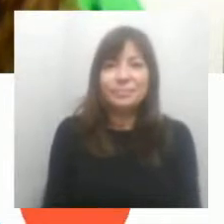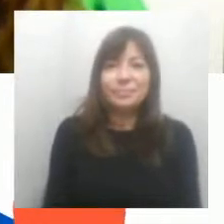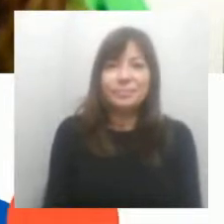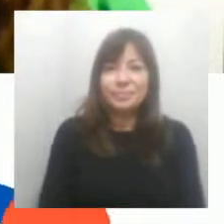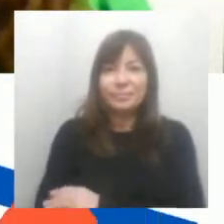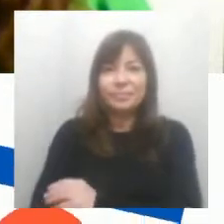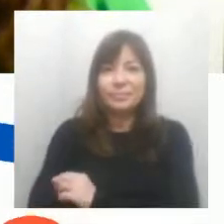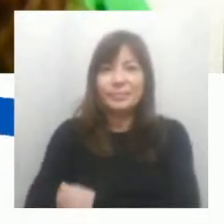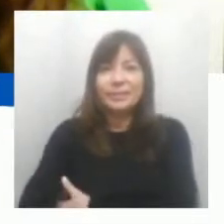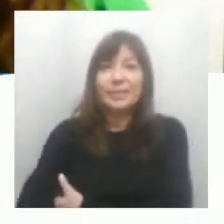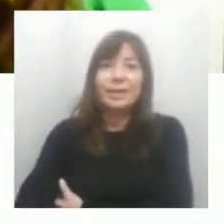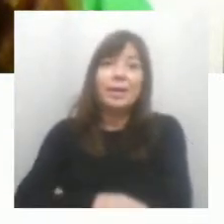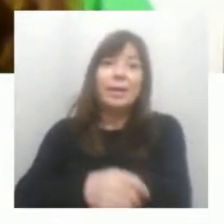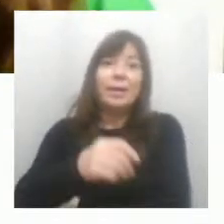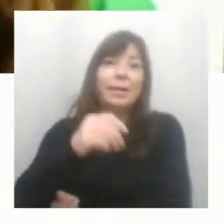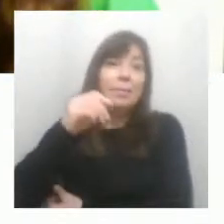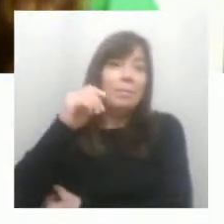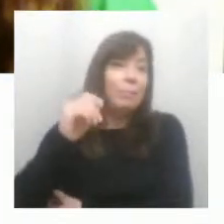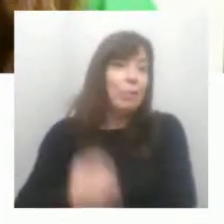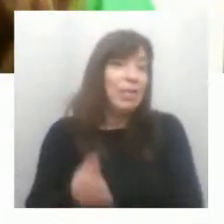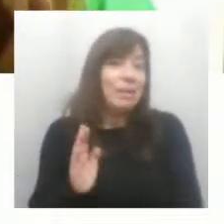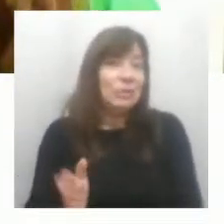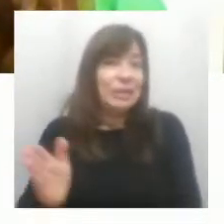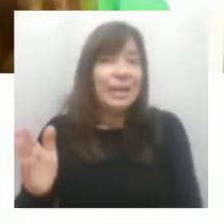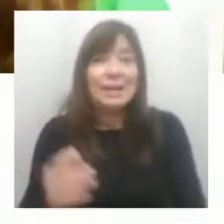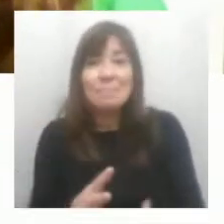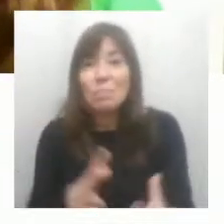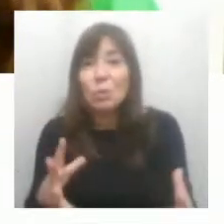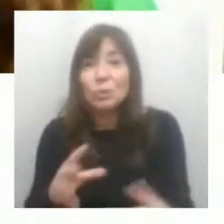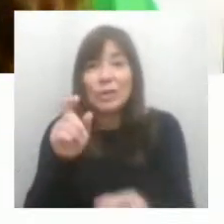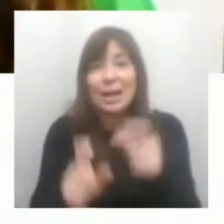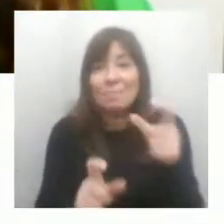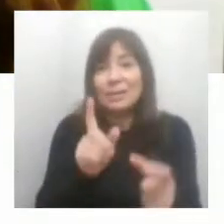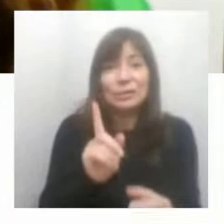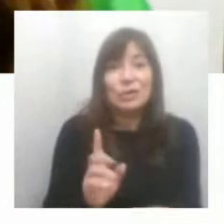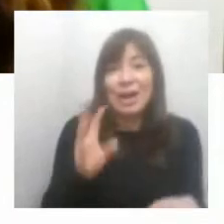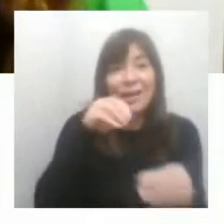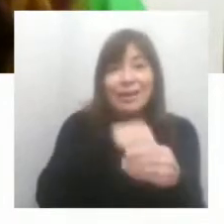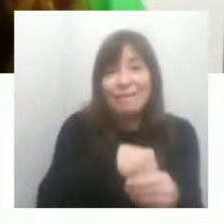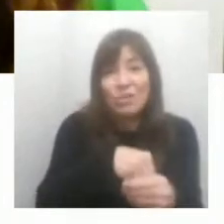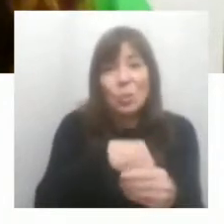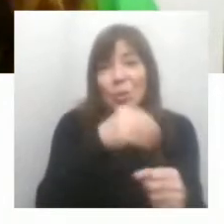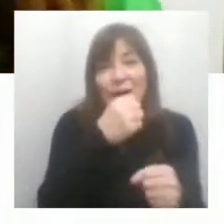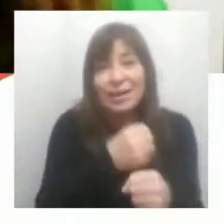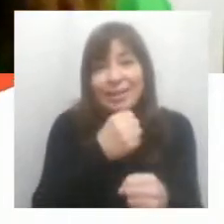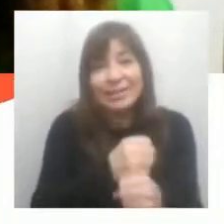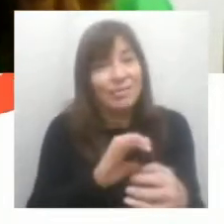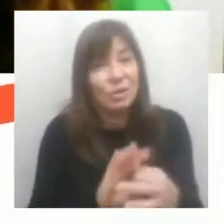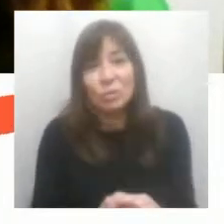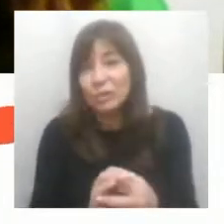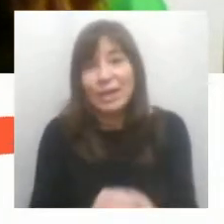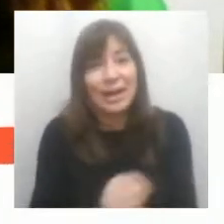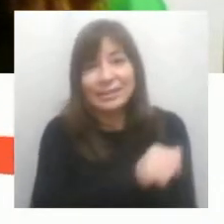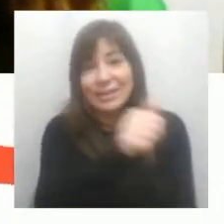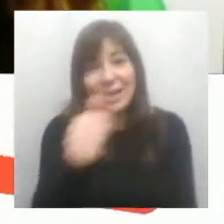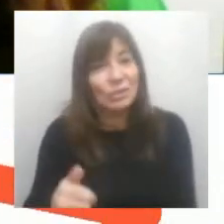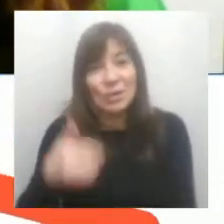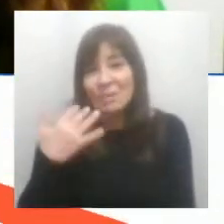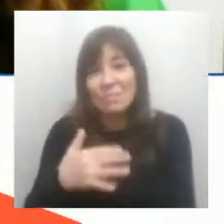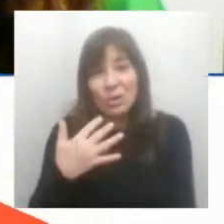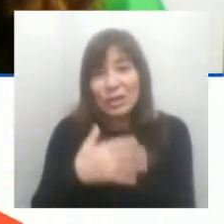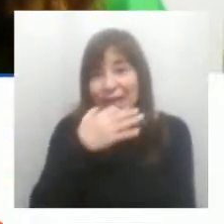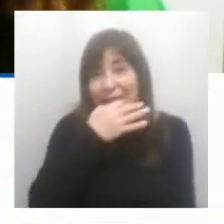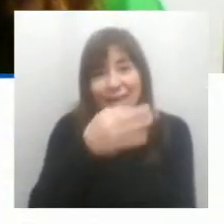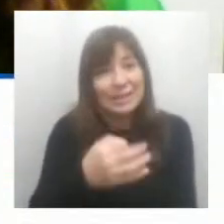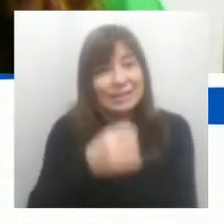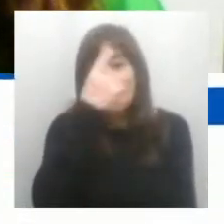Bueno, y podríamos seguir, ¿no? Son muchas personas las que están involucradas. Y les damos las gracias a todos. Pero es importante decirlo, para que el museo